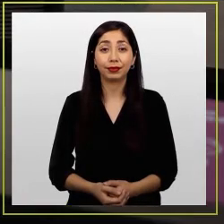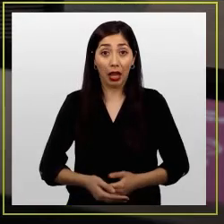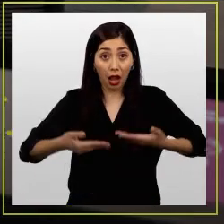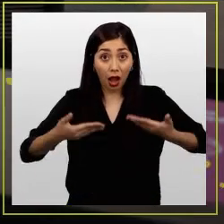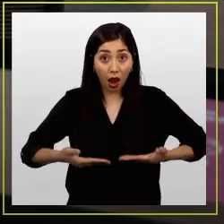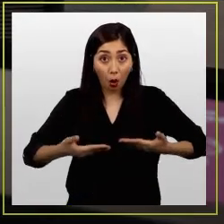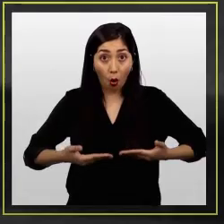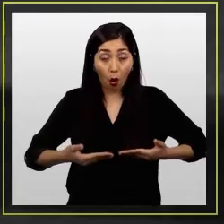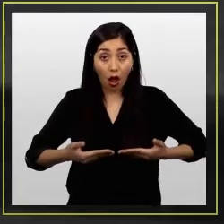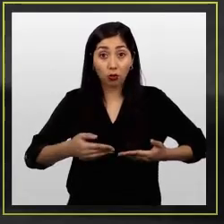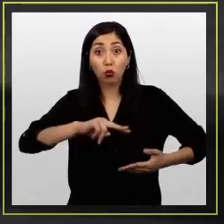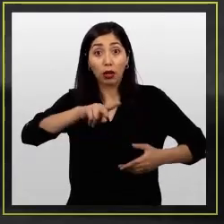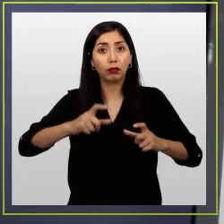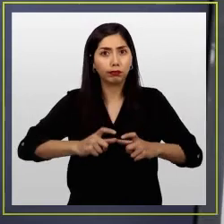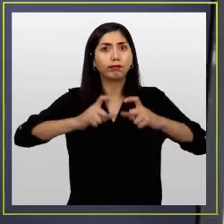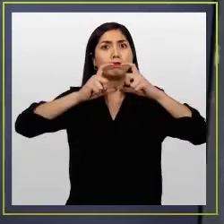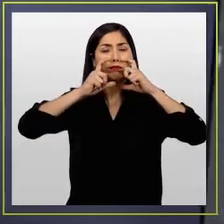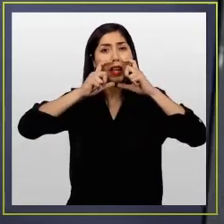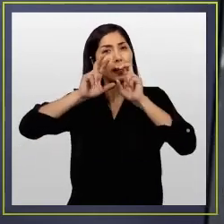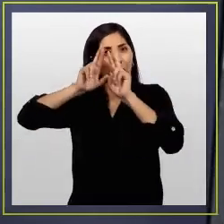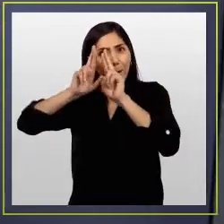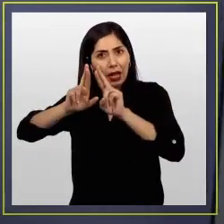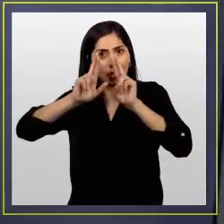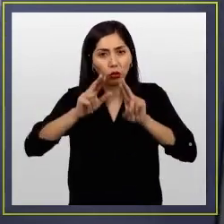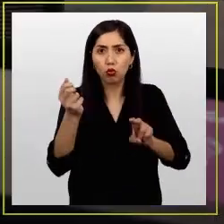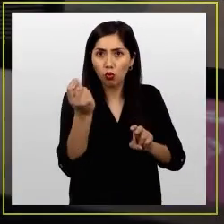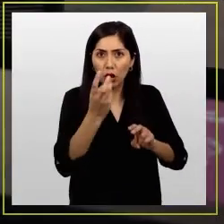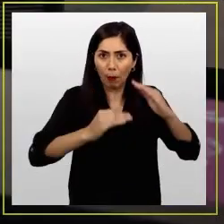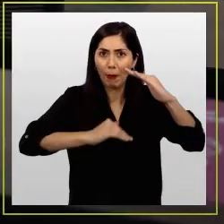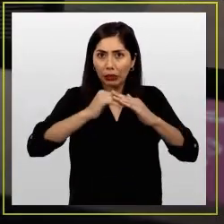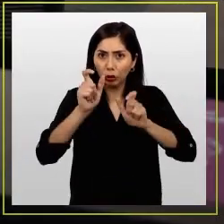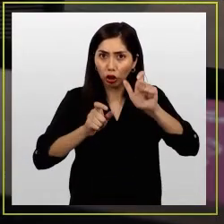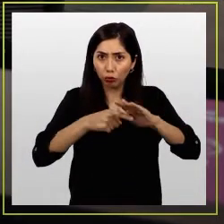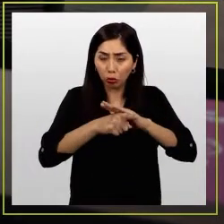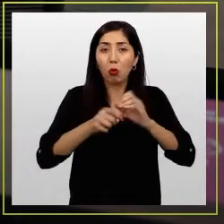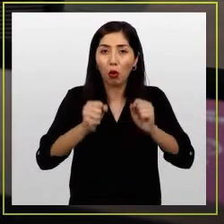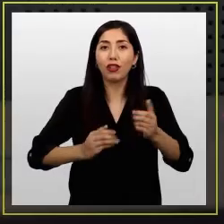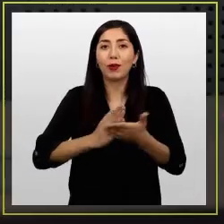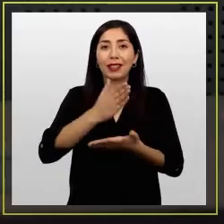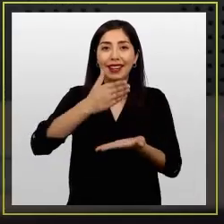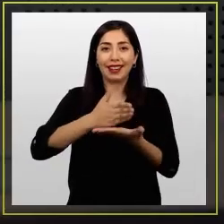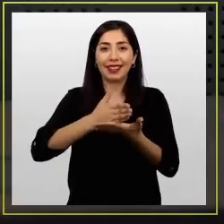Ahora, con nuestras mascarillas puestas y respetando el aforo permitido, podemos comenzar nuestra clase.